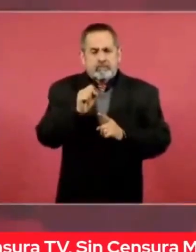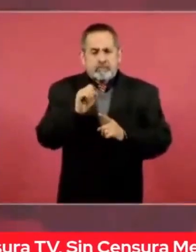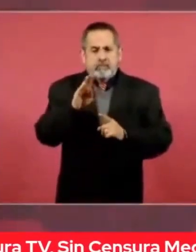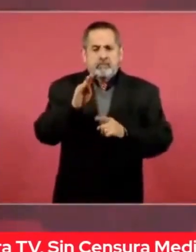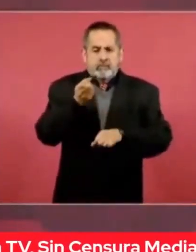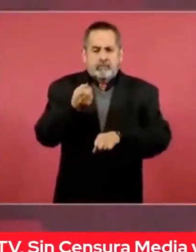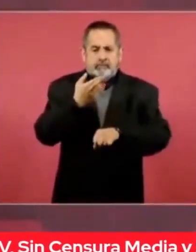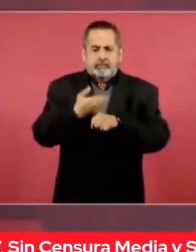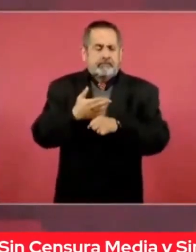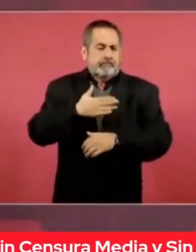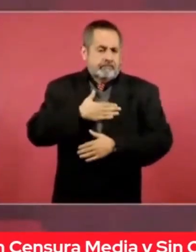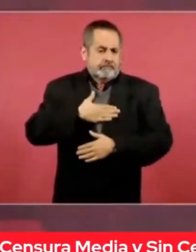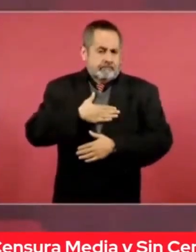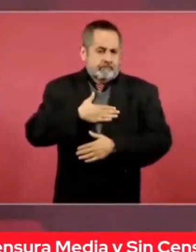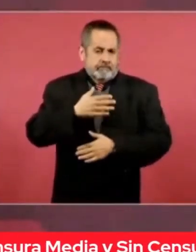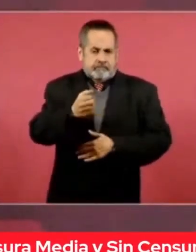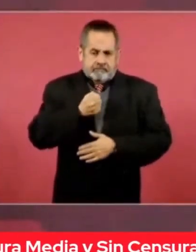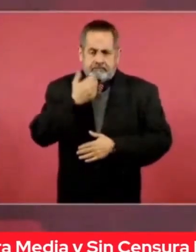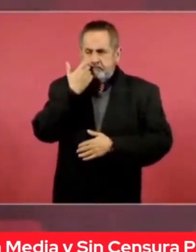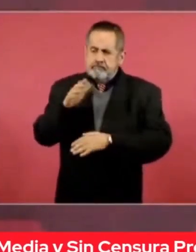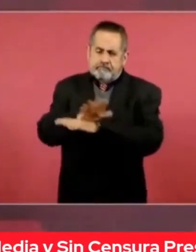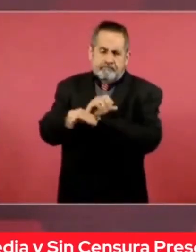subsecretario quiero